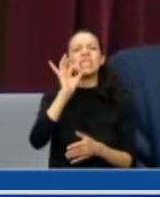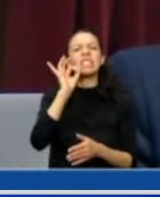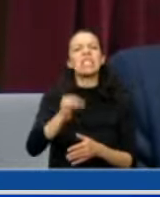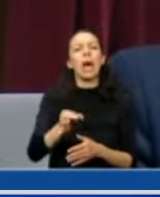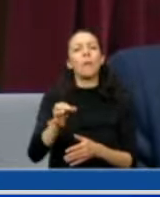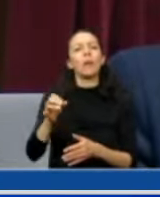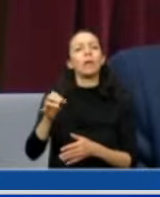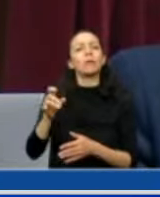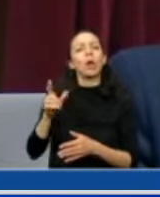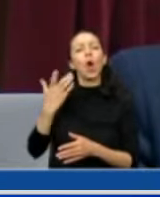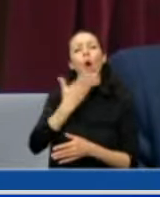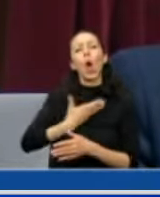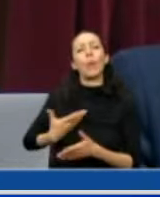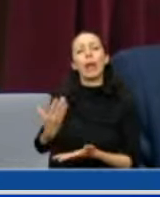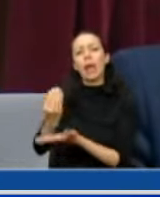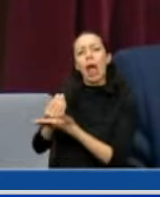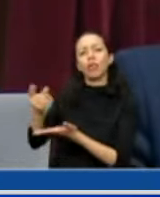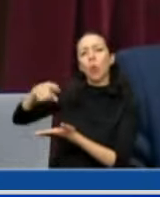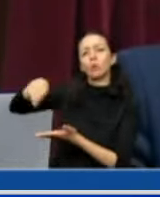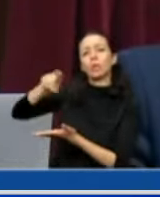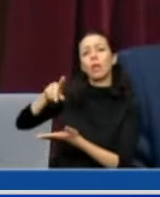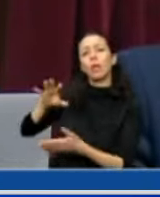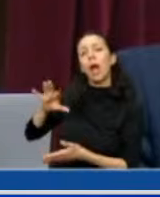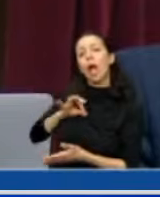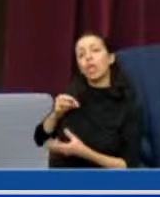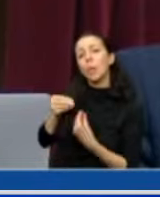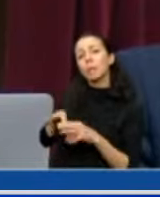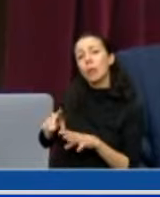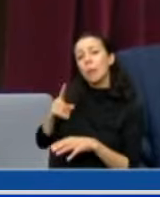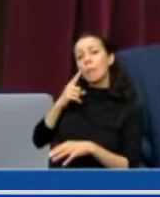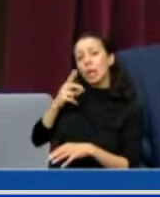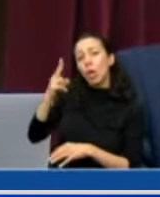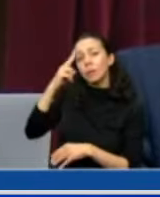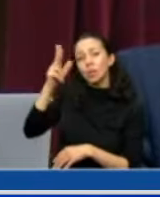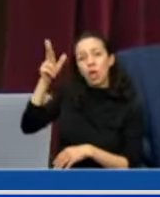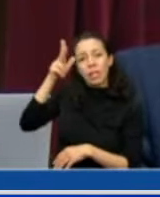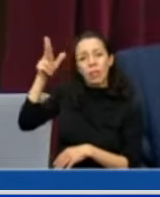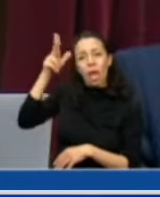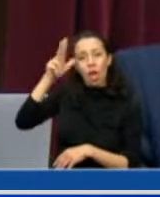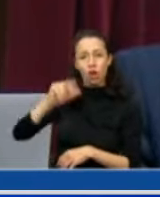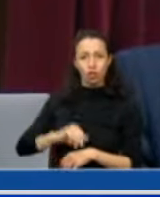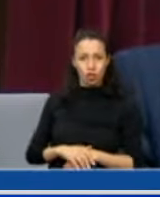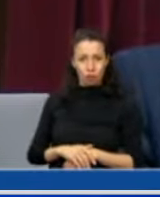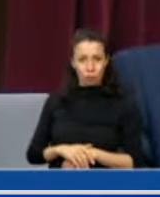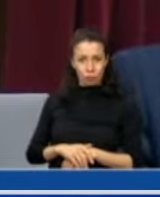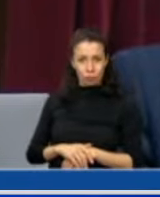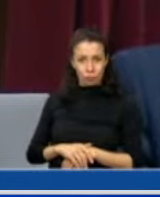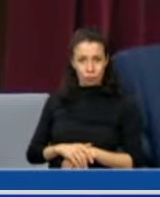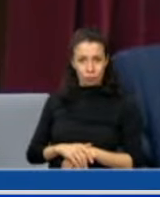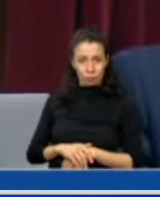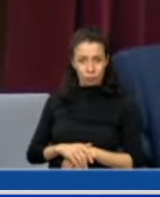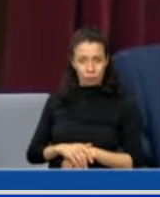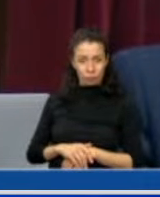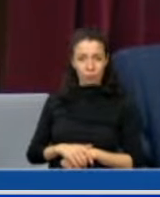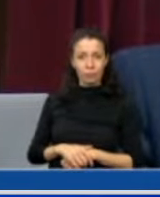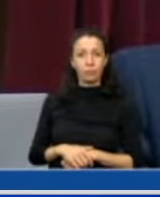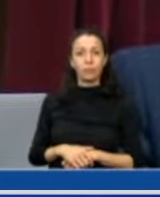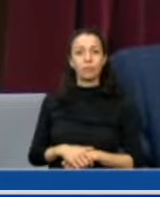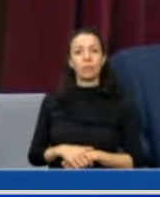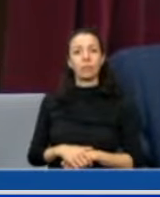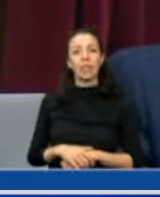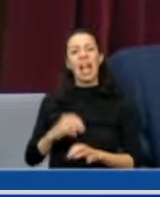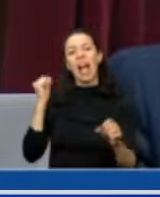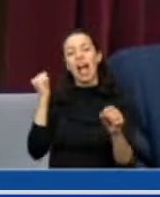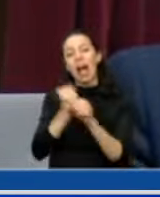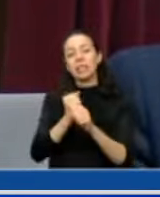siglo XIX-XX, digamos. Nosotros hoy tenemos un sistema nuevo, que es el sistema funcionalista, que es el mejor sistema que existe en el mundo.